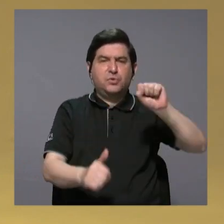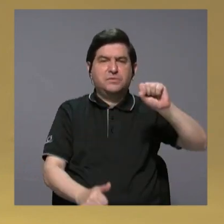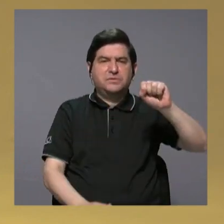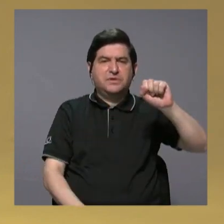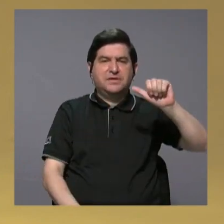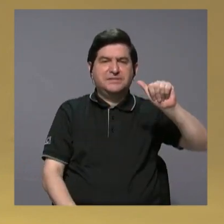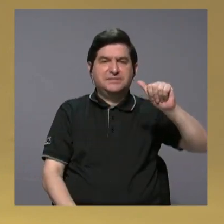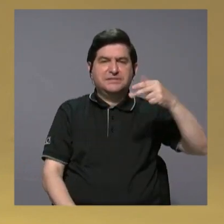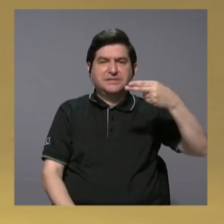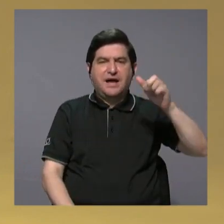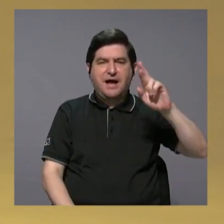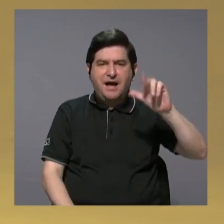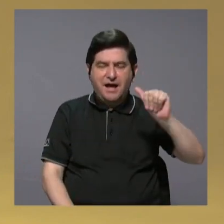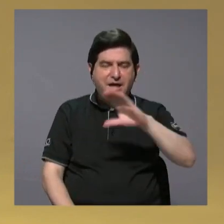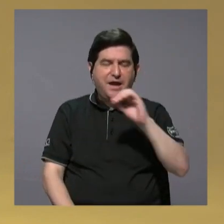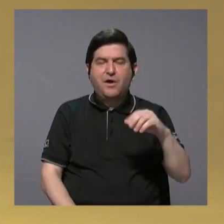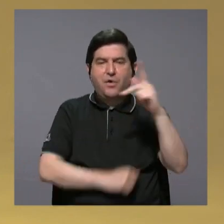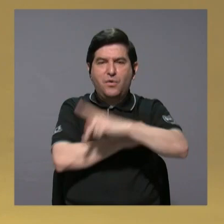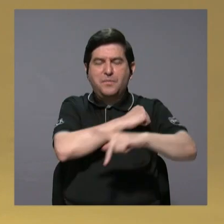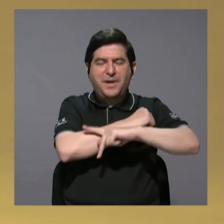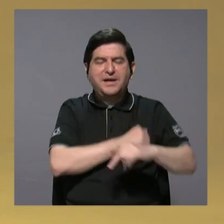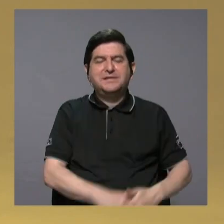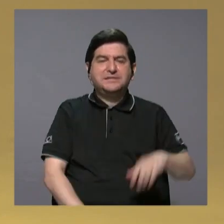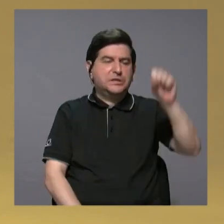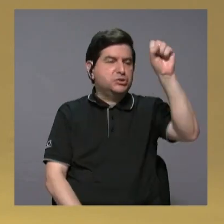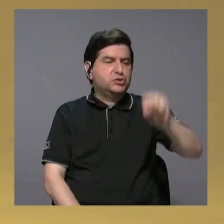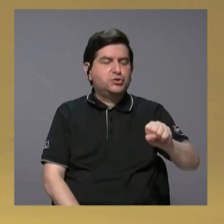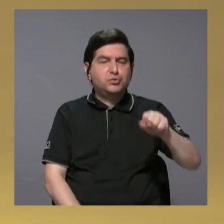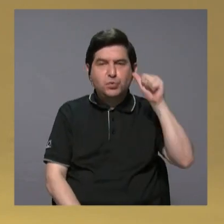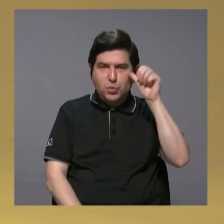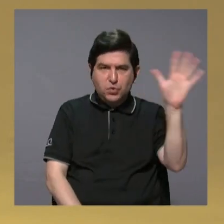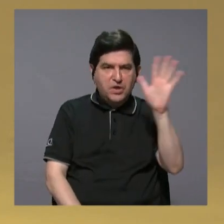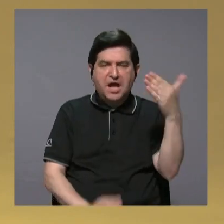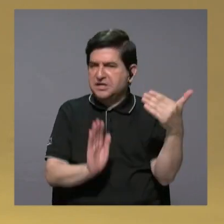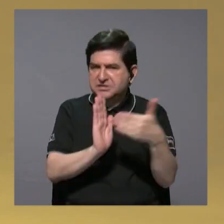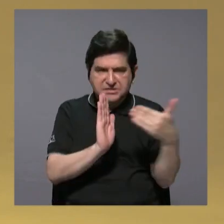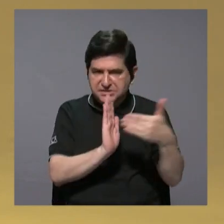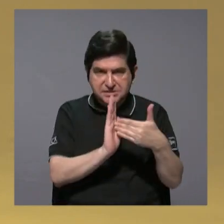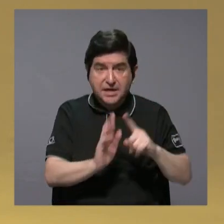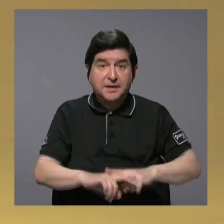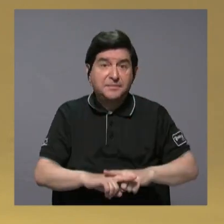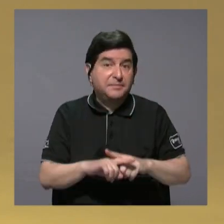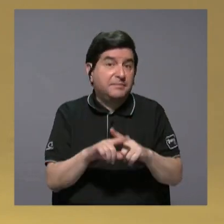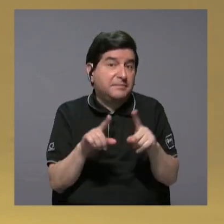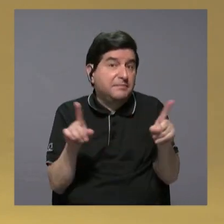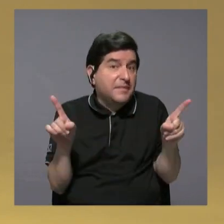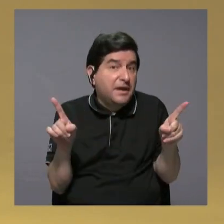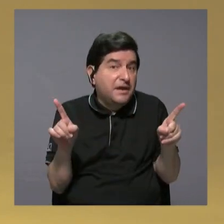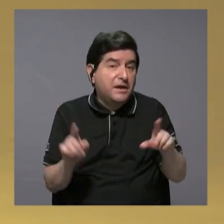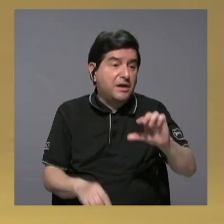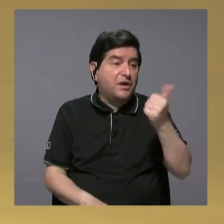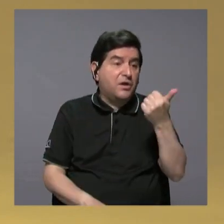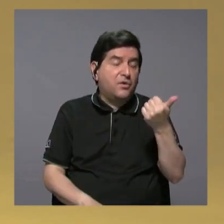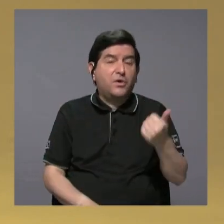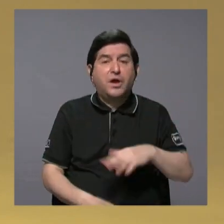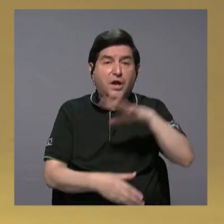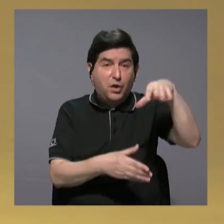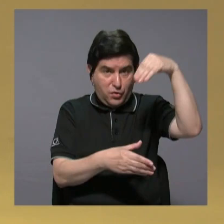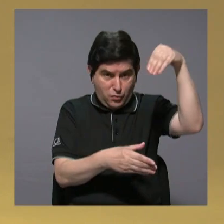países de Asia tal vez no afecte, pero en el resto del